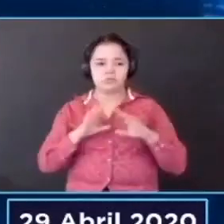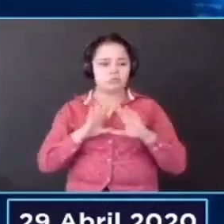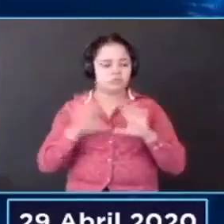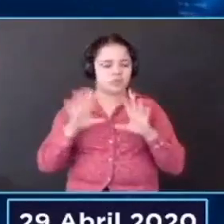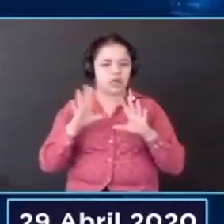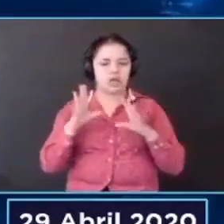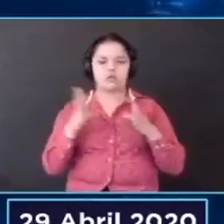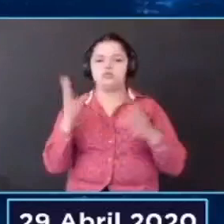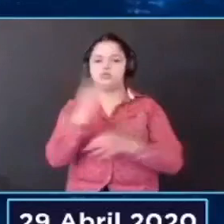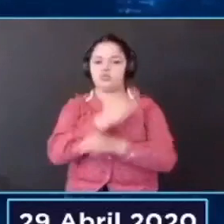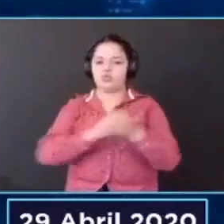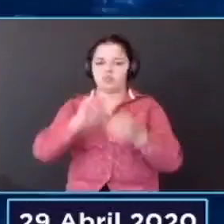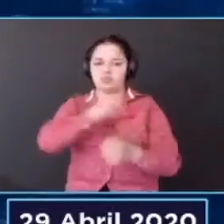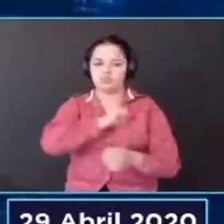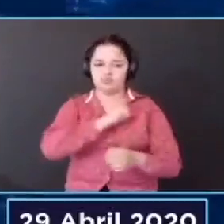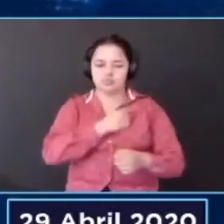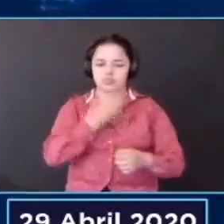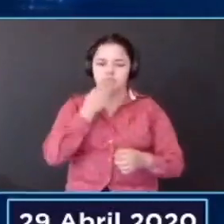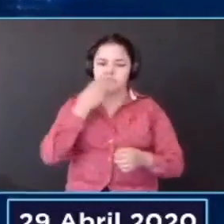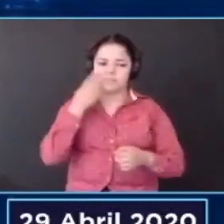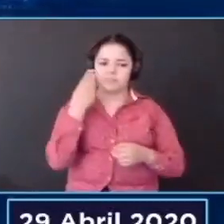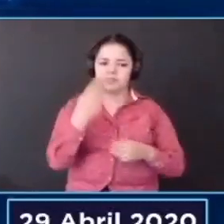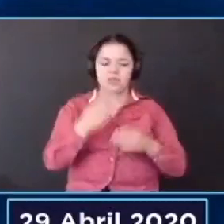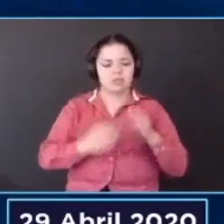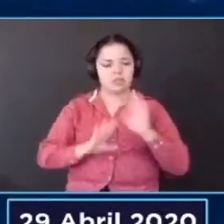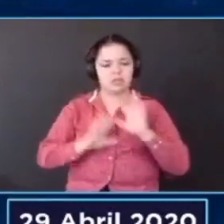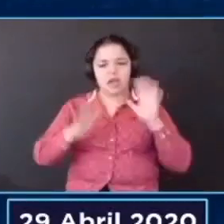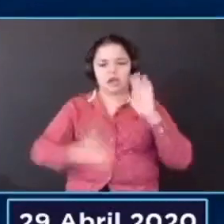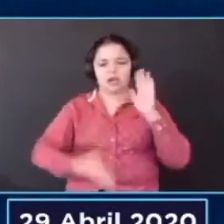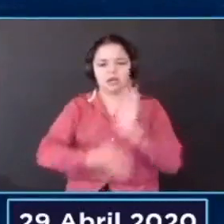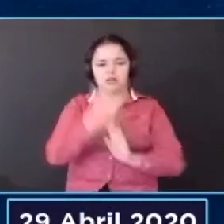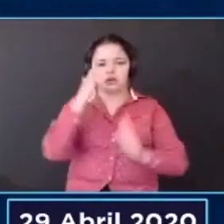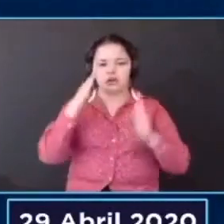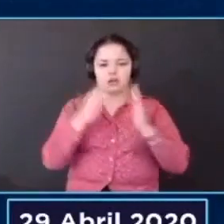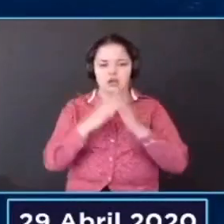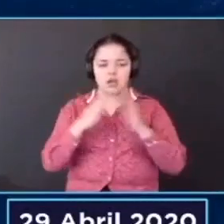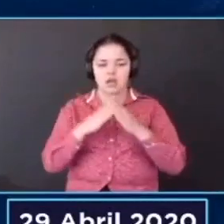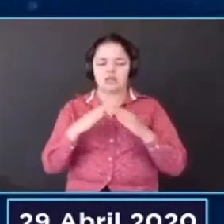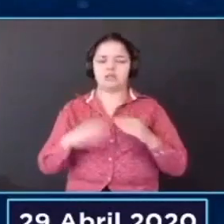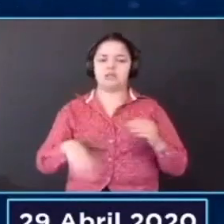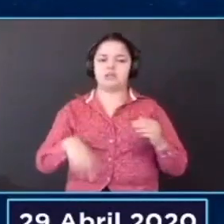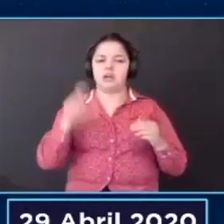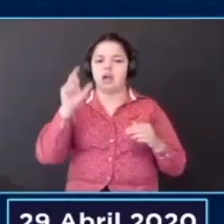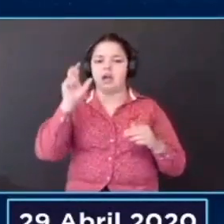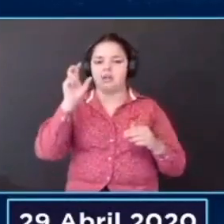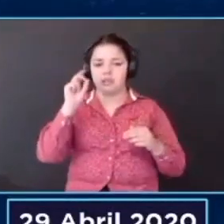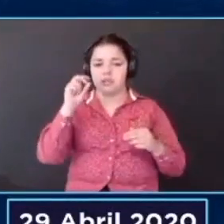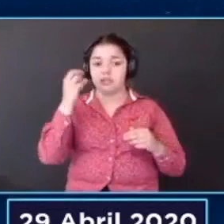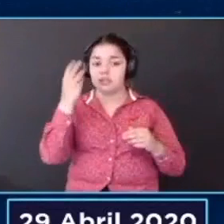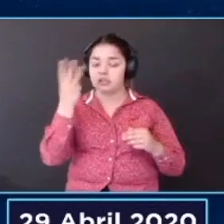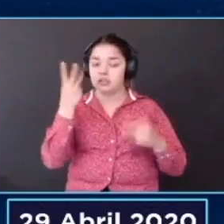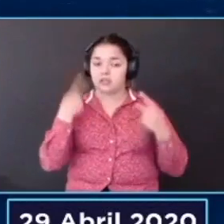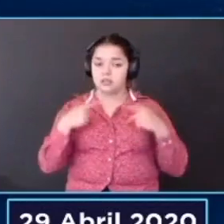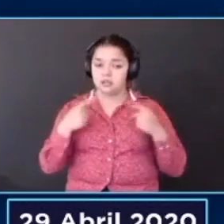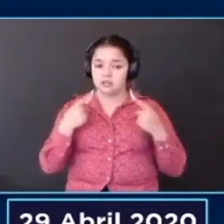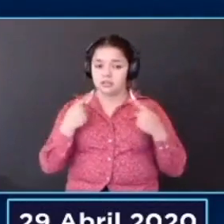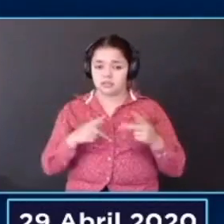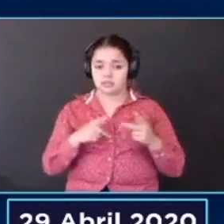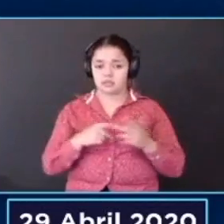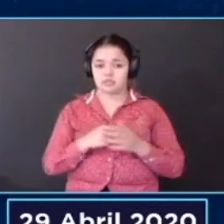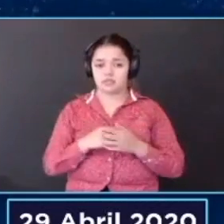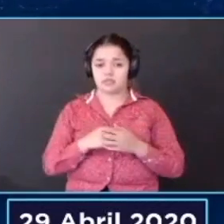hospital y que pueden irse a su casa, 33, que representan 8.29%. Y